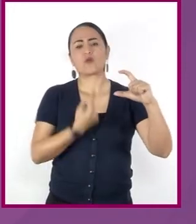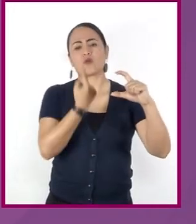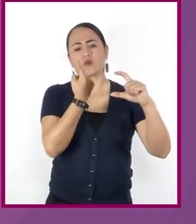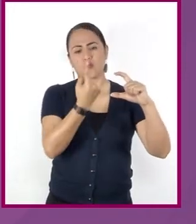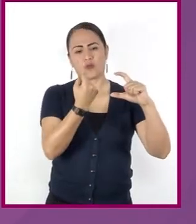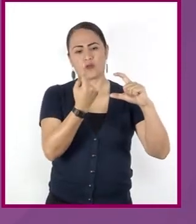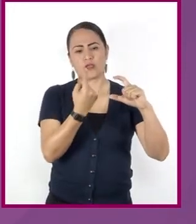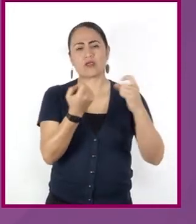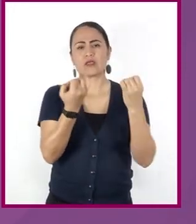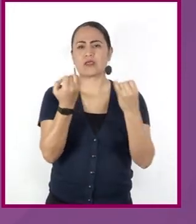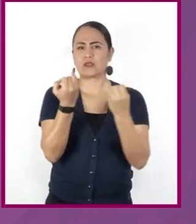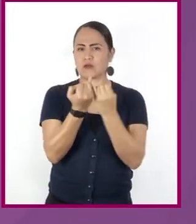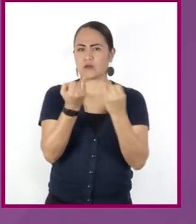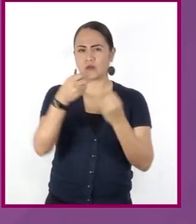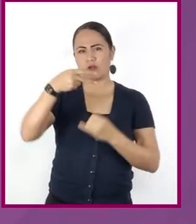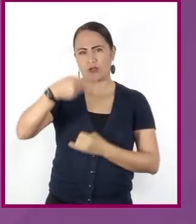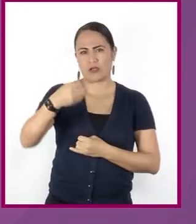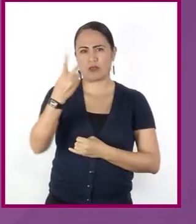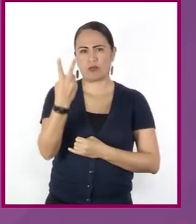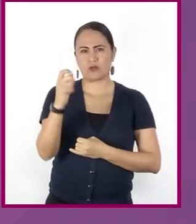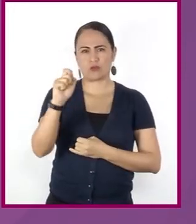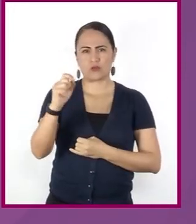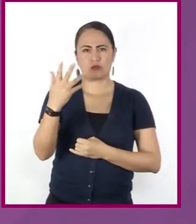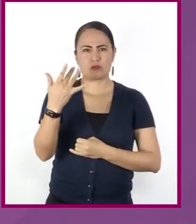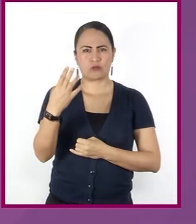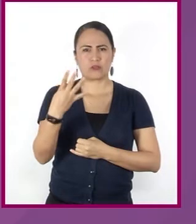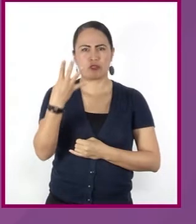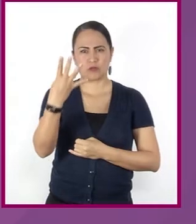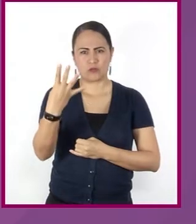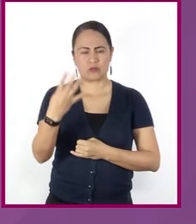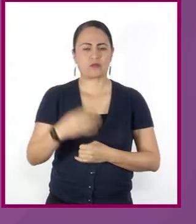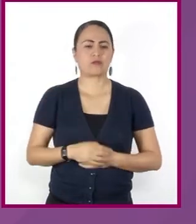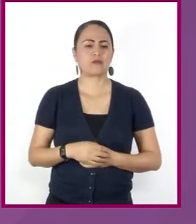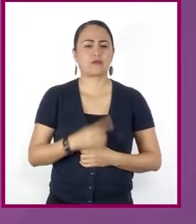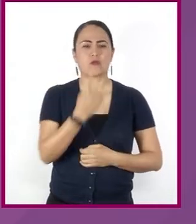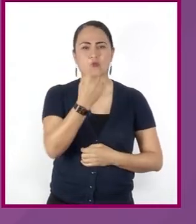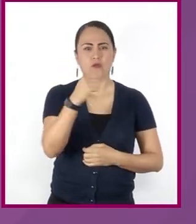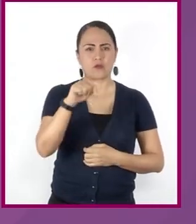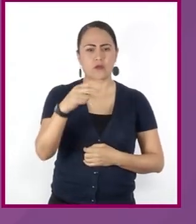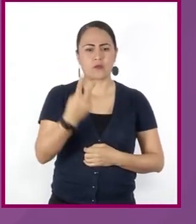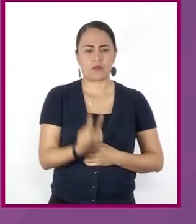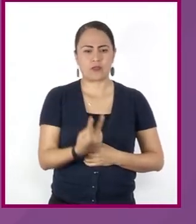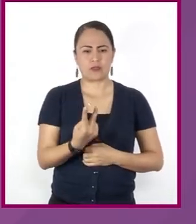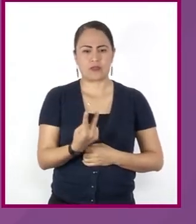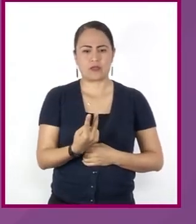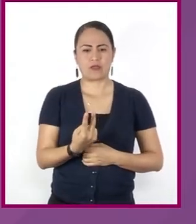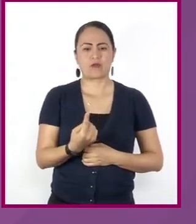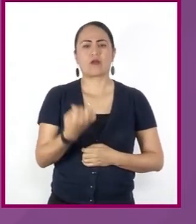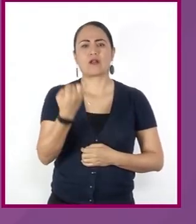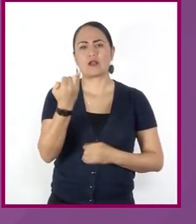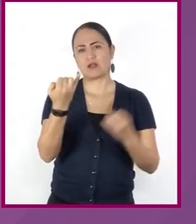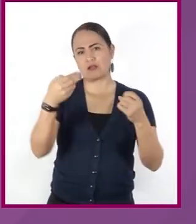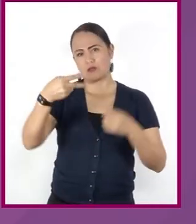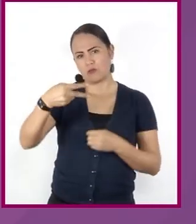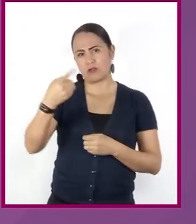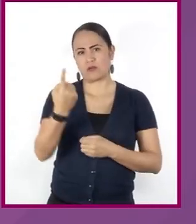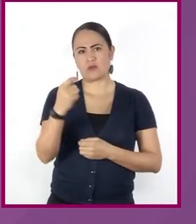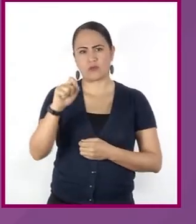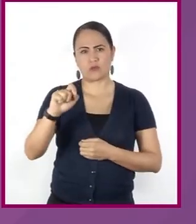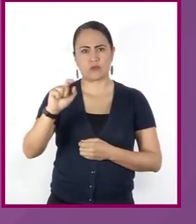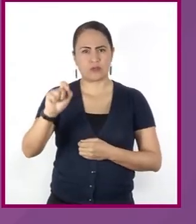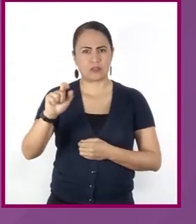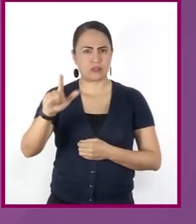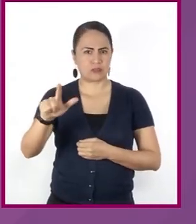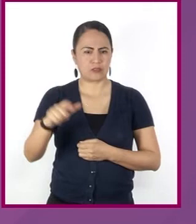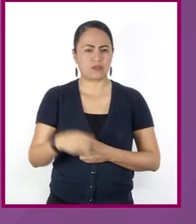a 2.54 centímetros. Los de media pulgada equivalen a 1.27 centímetros. Los